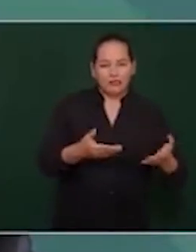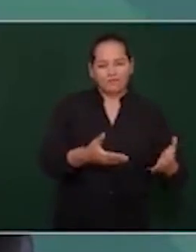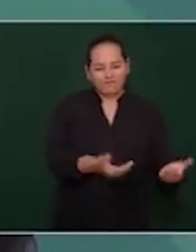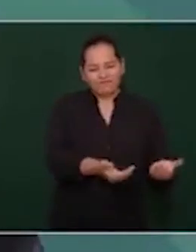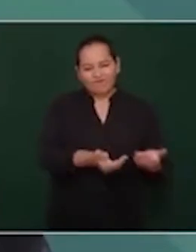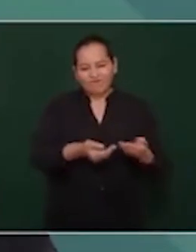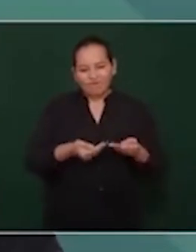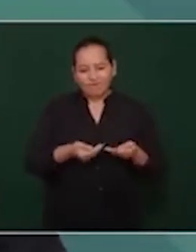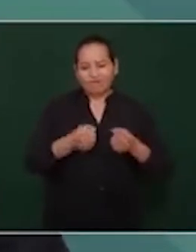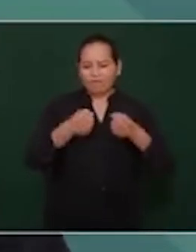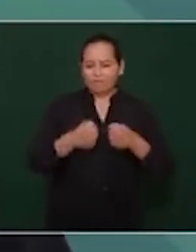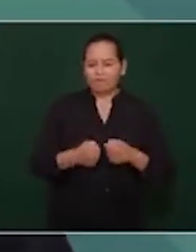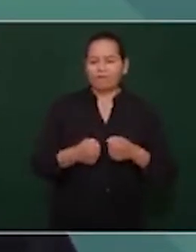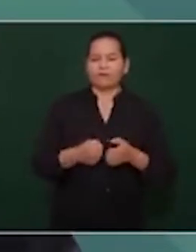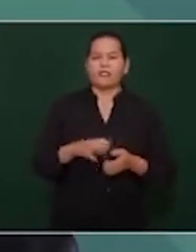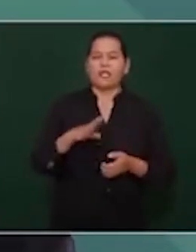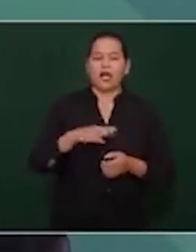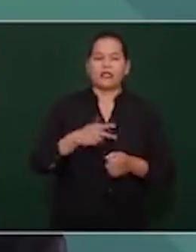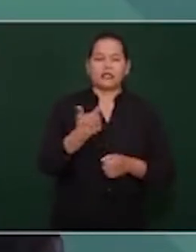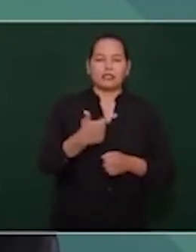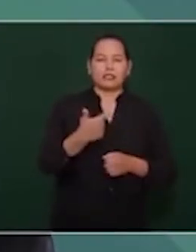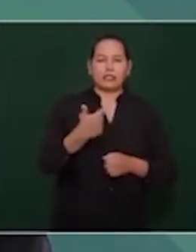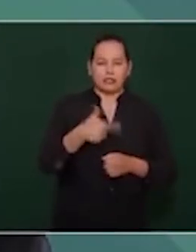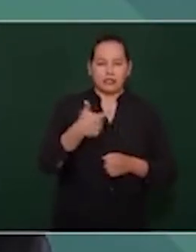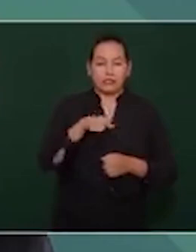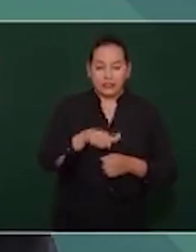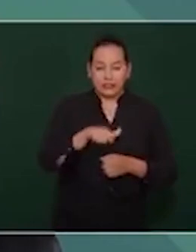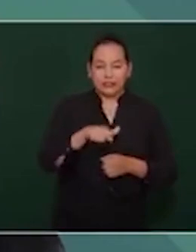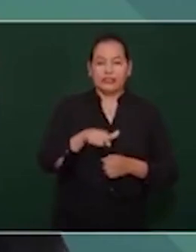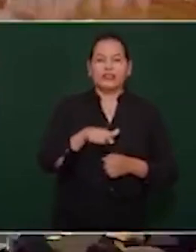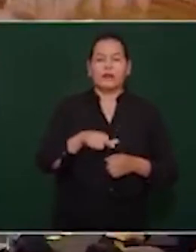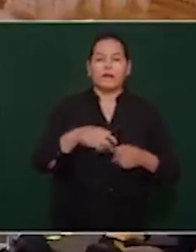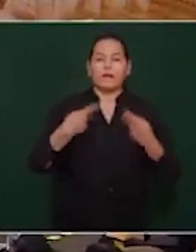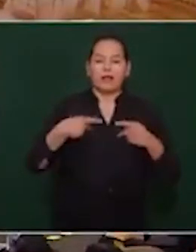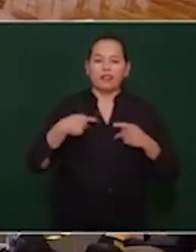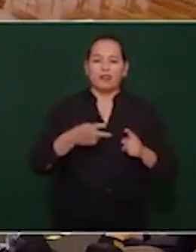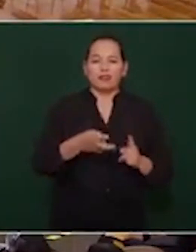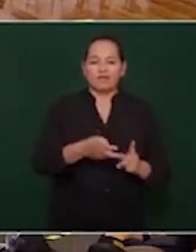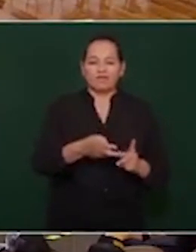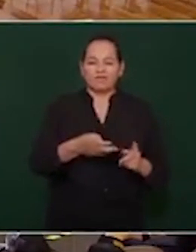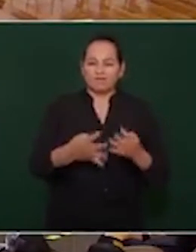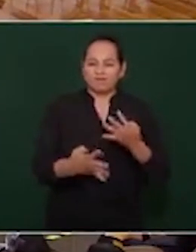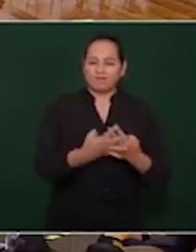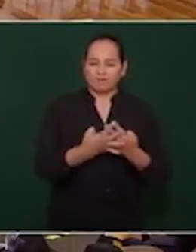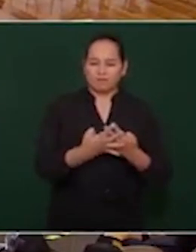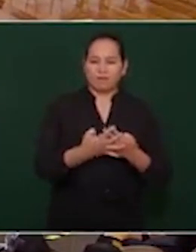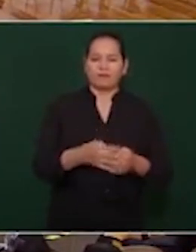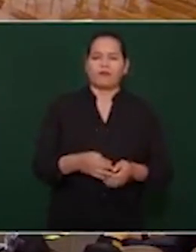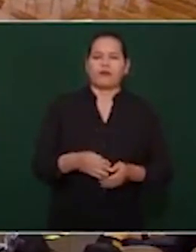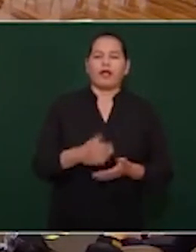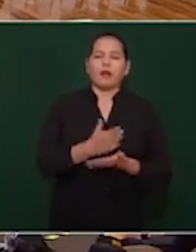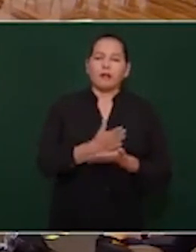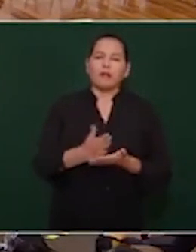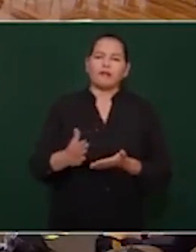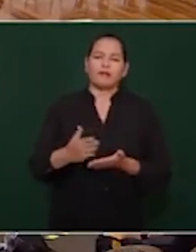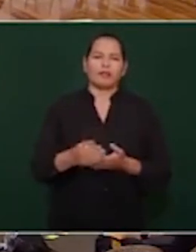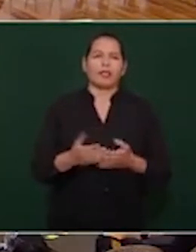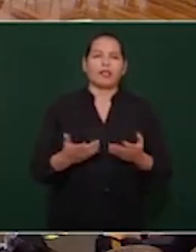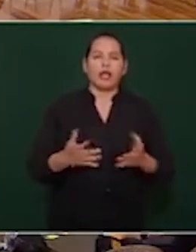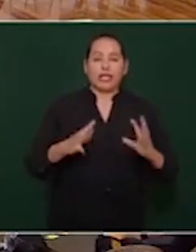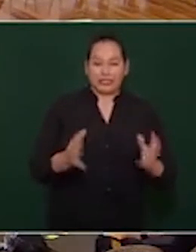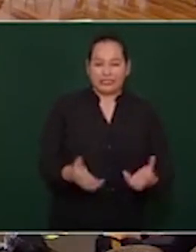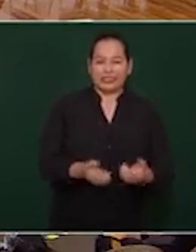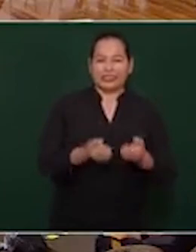217 detenidos. En cuanto a búsqueda y rescate, solamente ha habido 2 eventos en los que ha participado 32